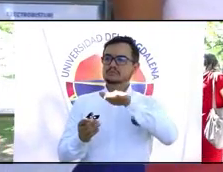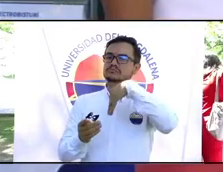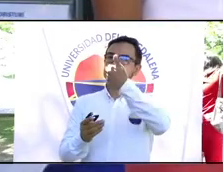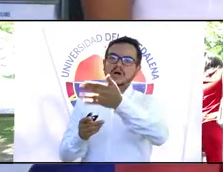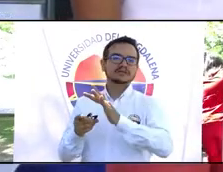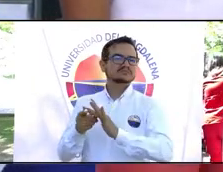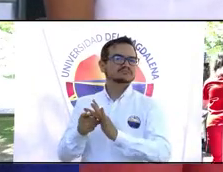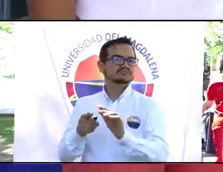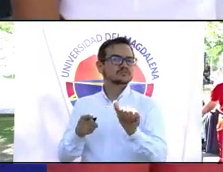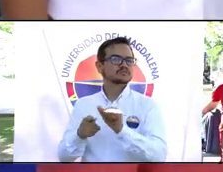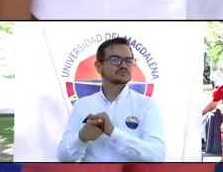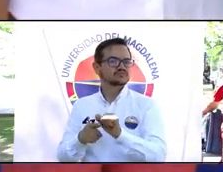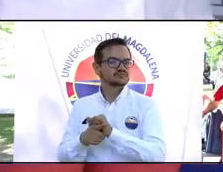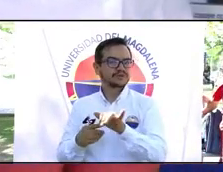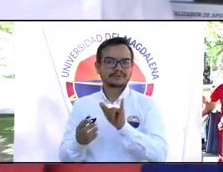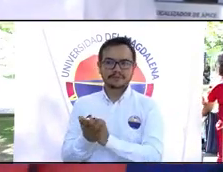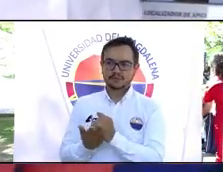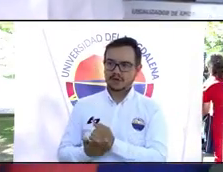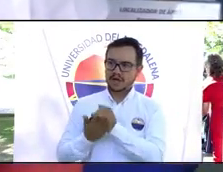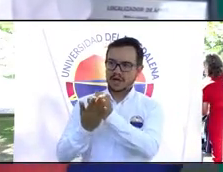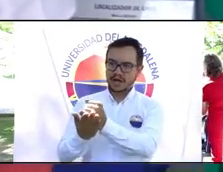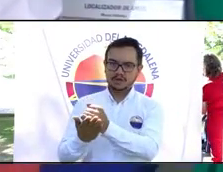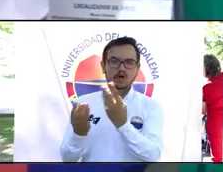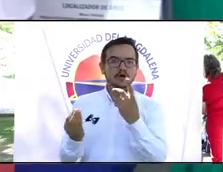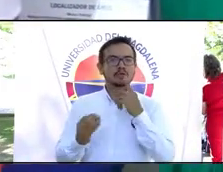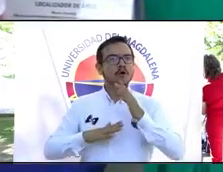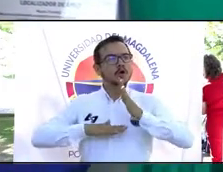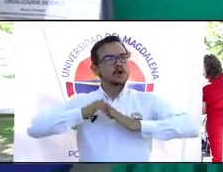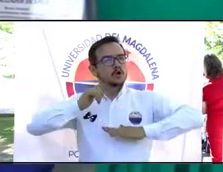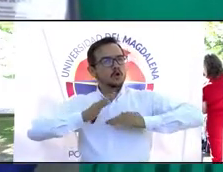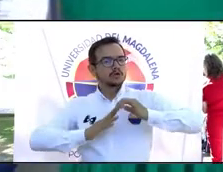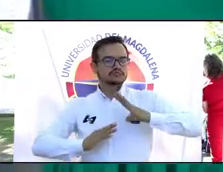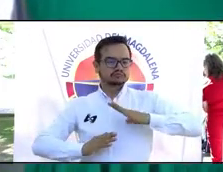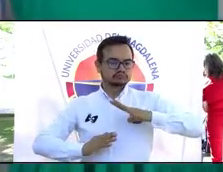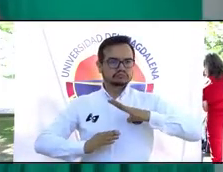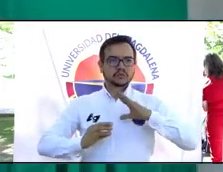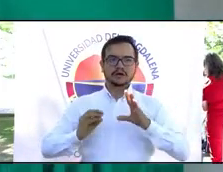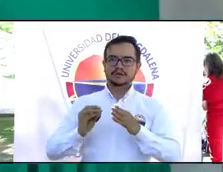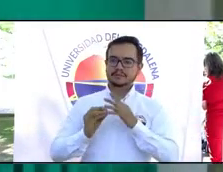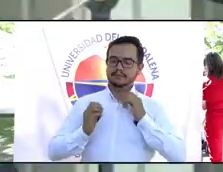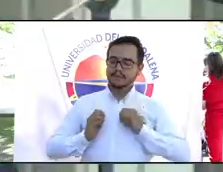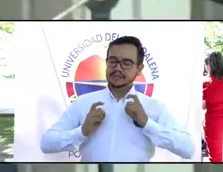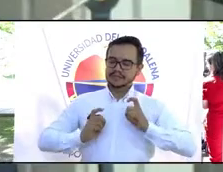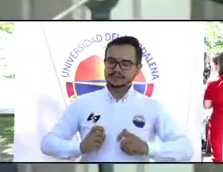procedimientos clínicos asistenciales de manera cómoda, segura y ergonómica. Muchas gracias.